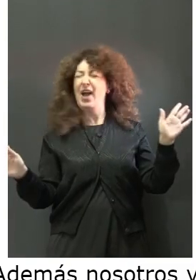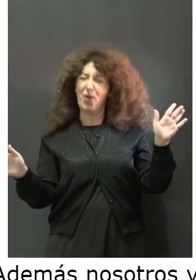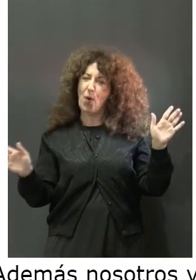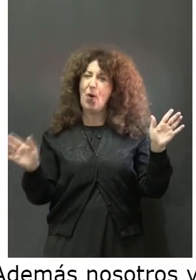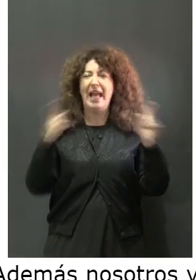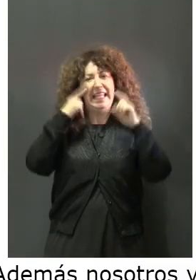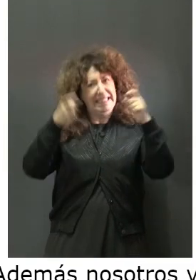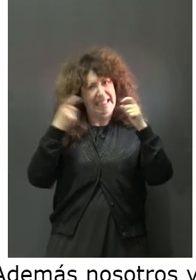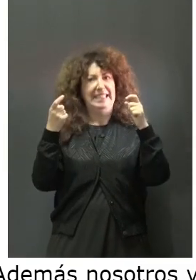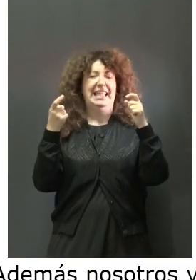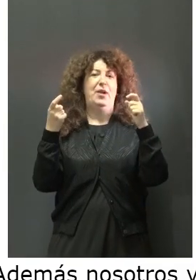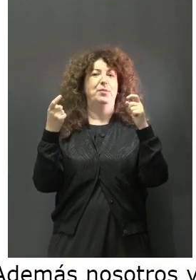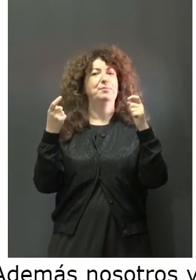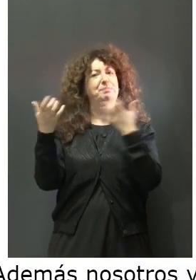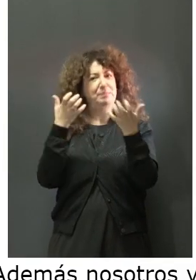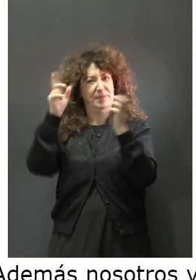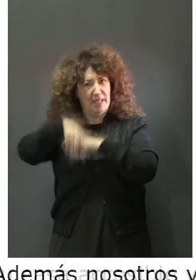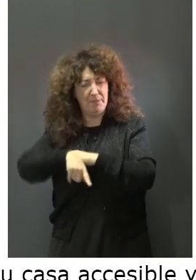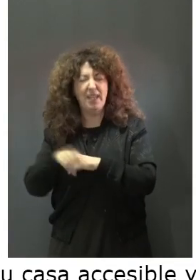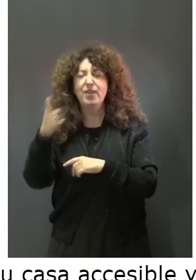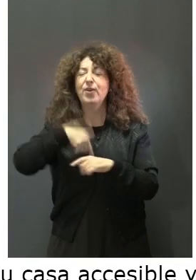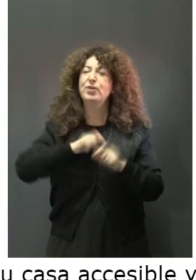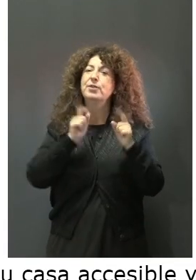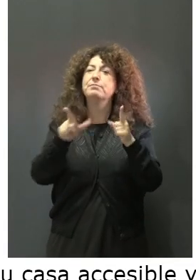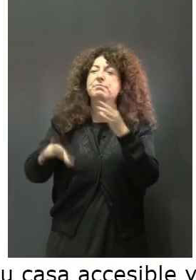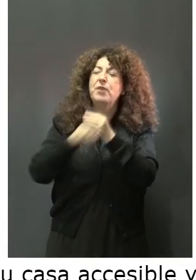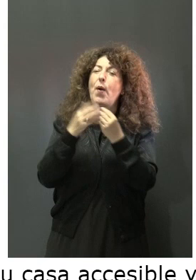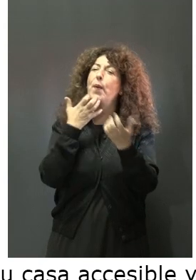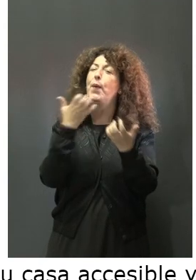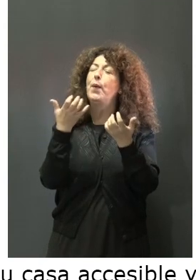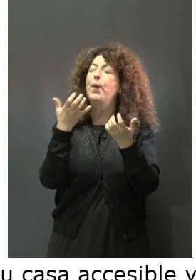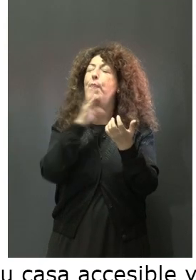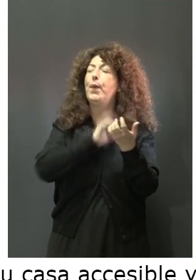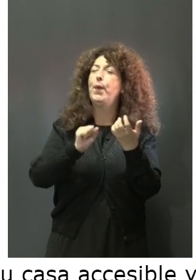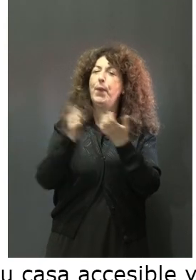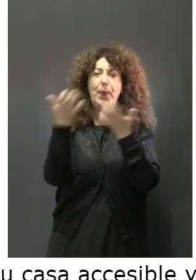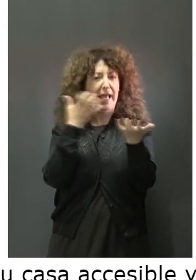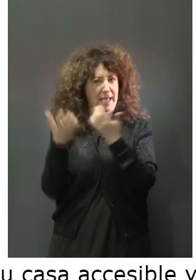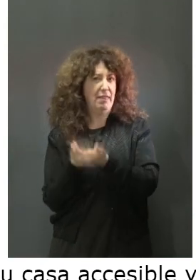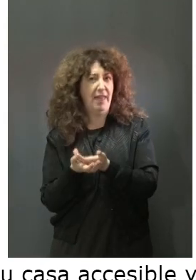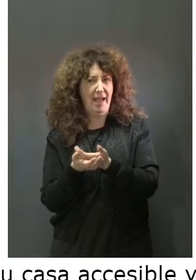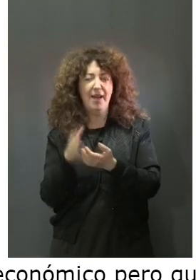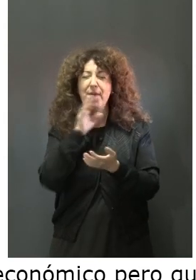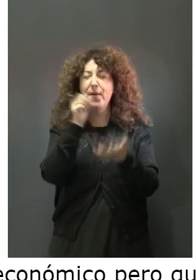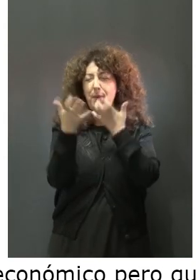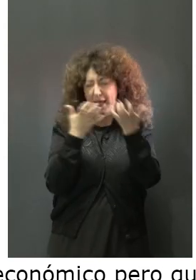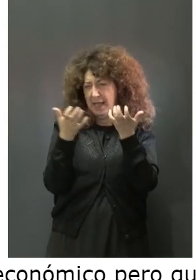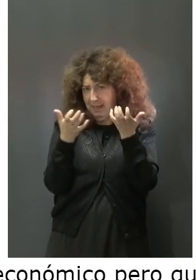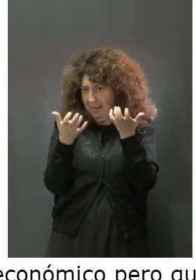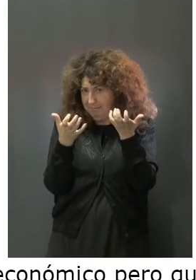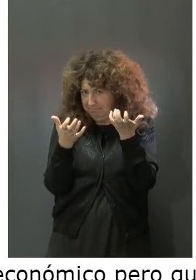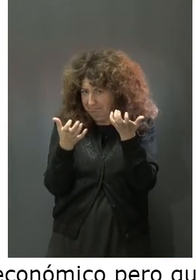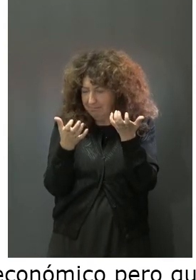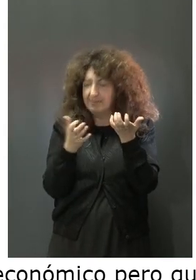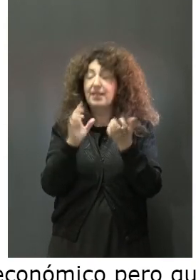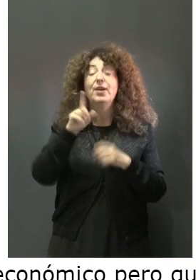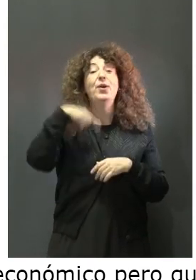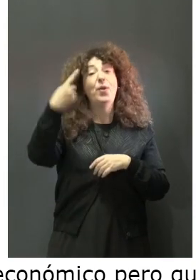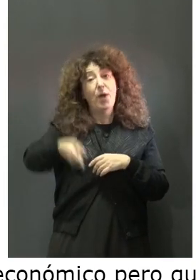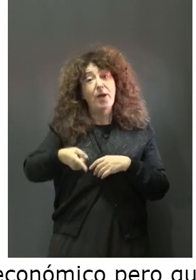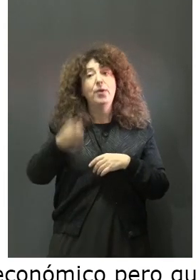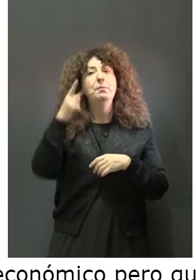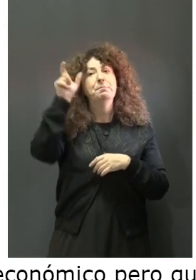también pues intentar, ya os digo, aportar esa belleza, si podemos hablar en esos términos, ¿no? Y luego está cuando